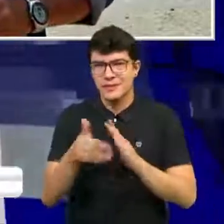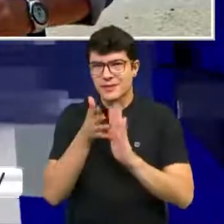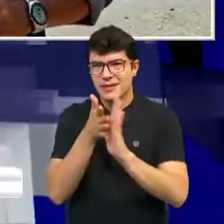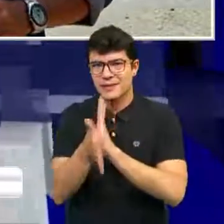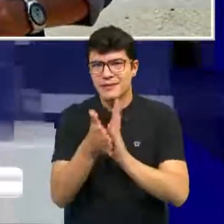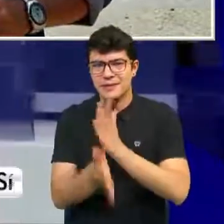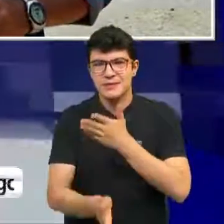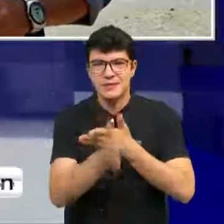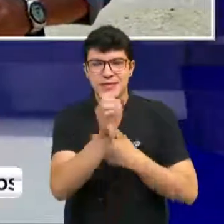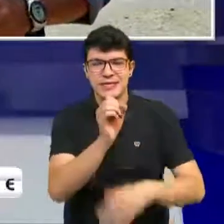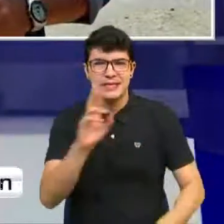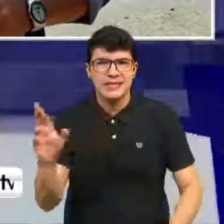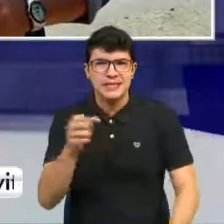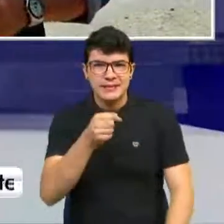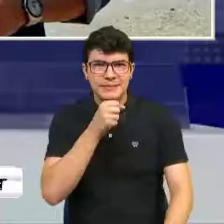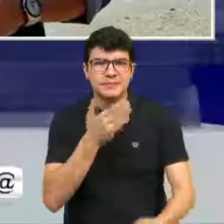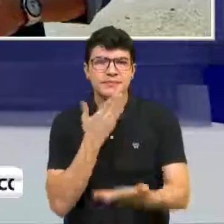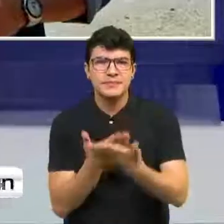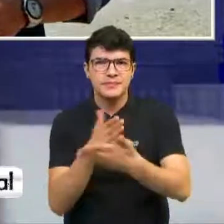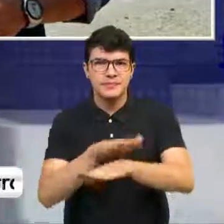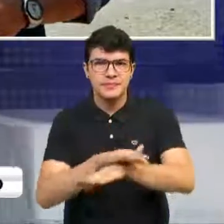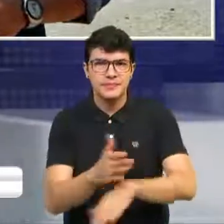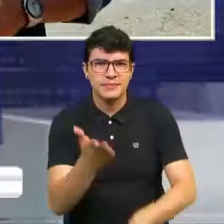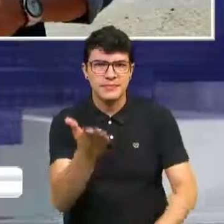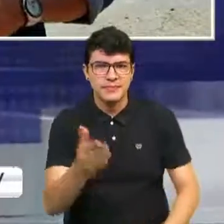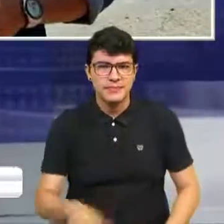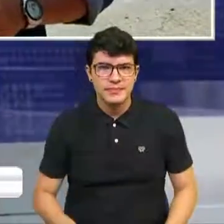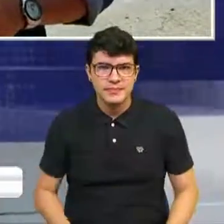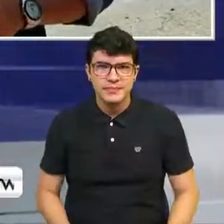la información que originamos es de cúcuta ustedes continúen con más de oriente noticias muy buenas tardes